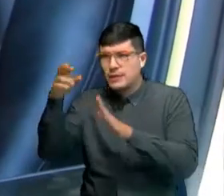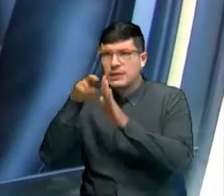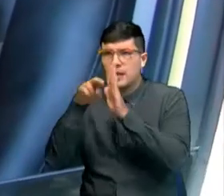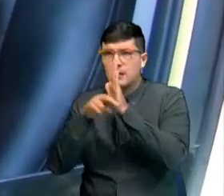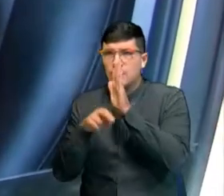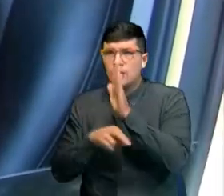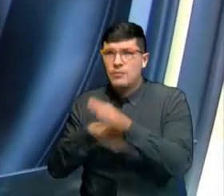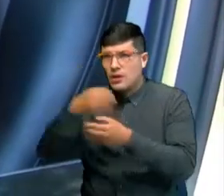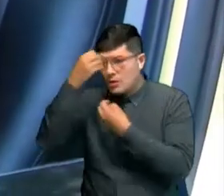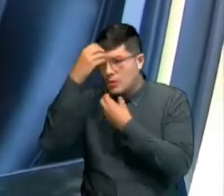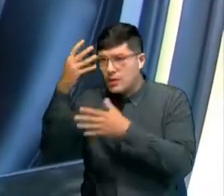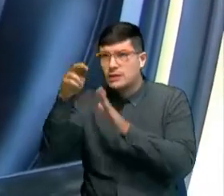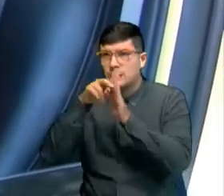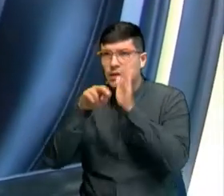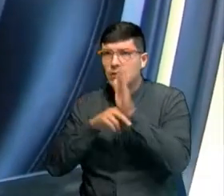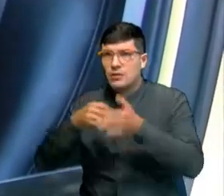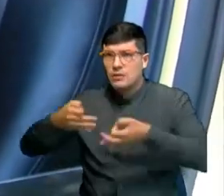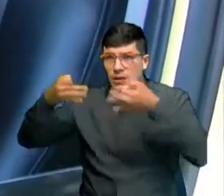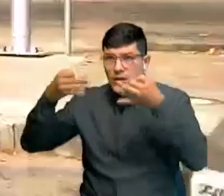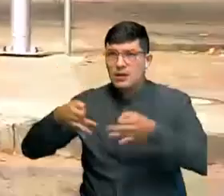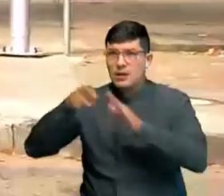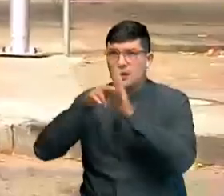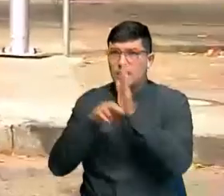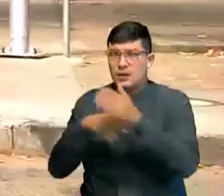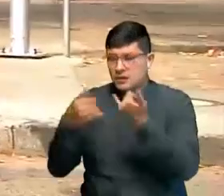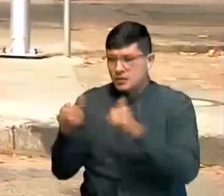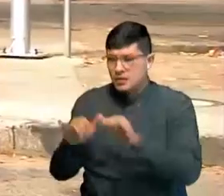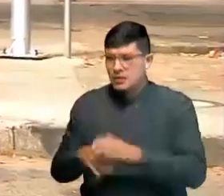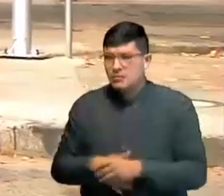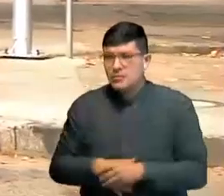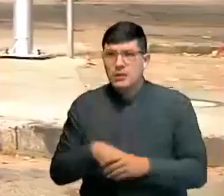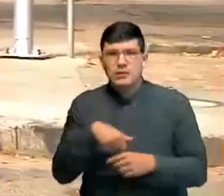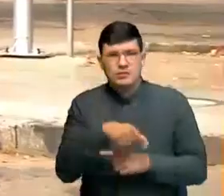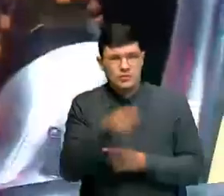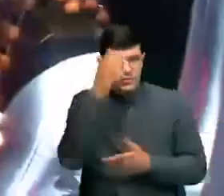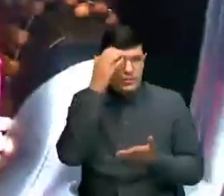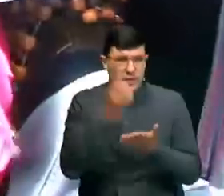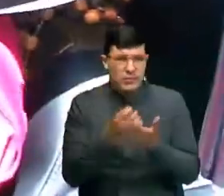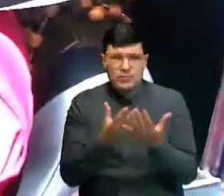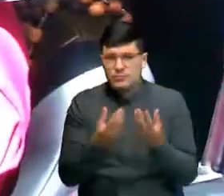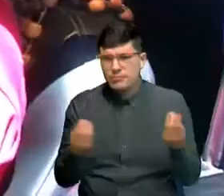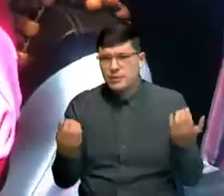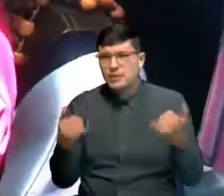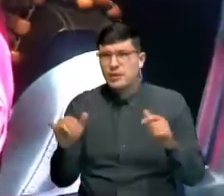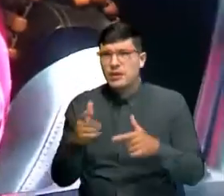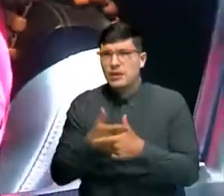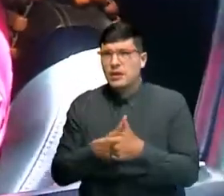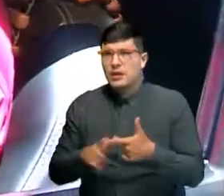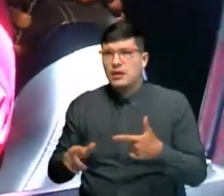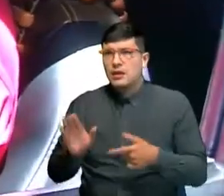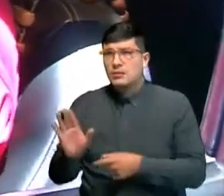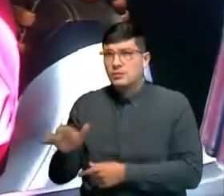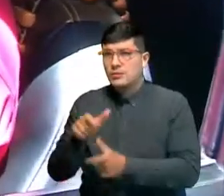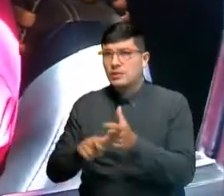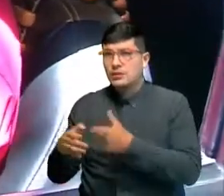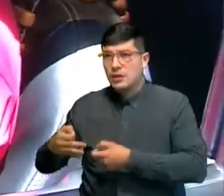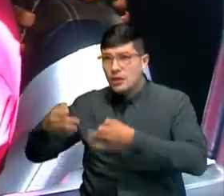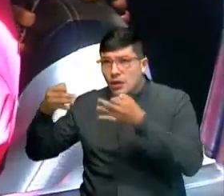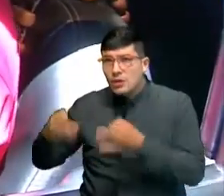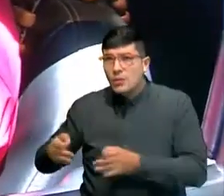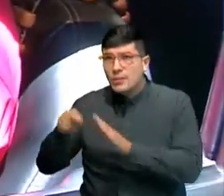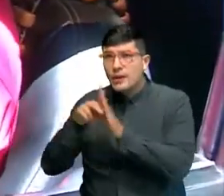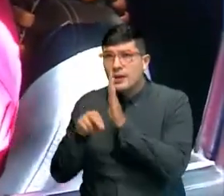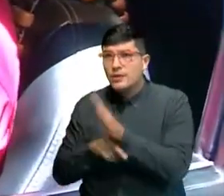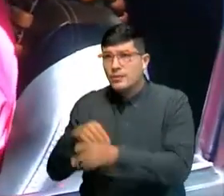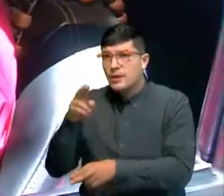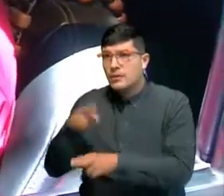medida de cumplimiento de las normas y ya. Las opiniones son divididas. Desde que cumplan las normas como son, que sigan